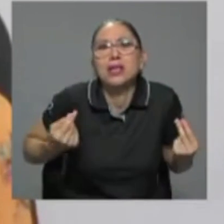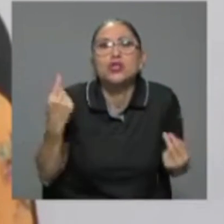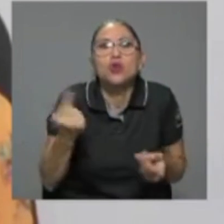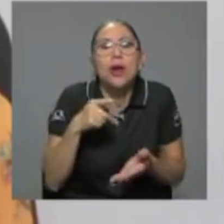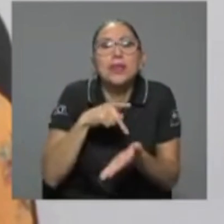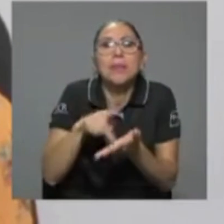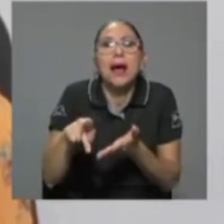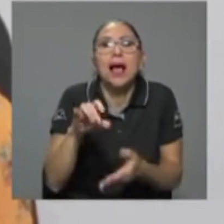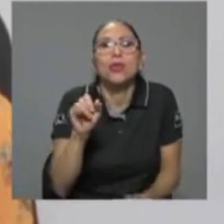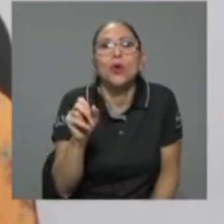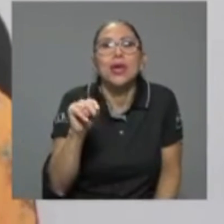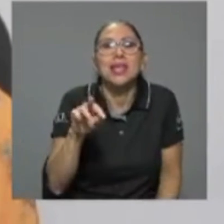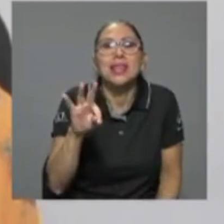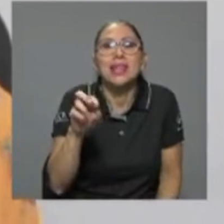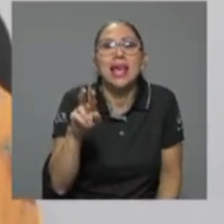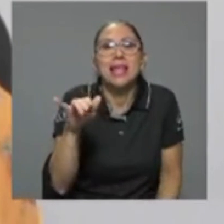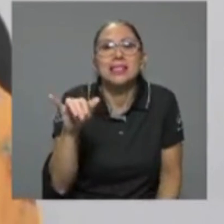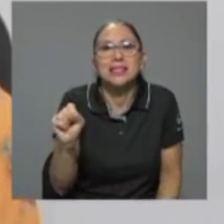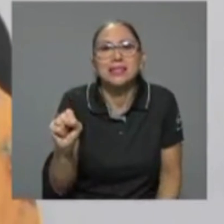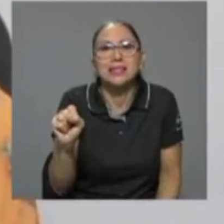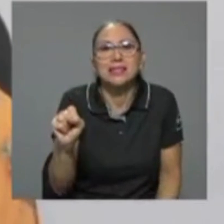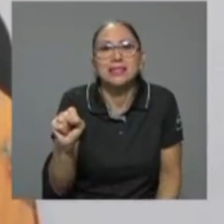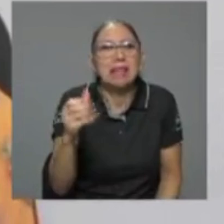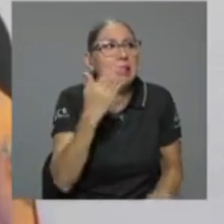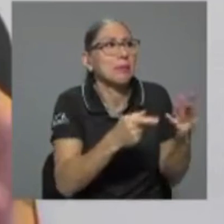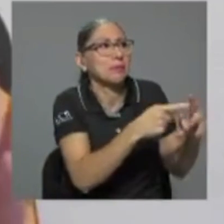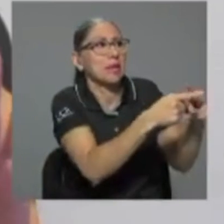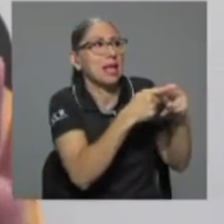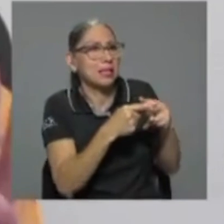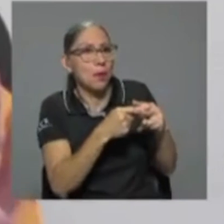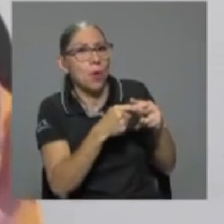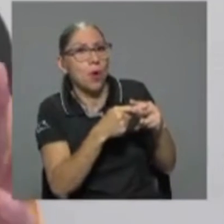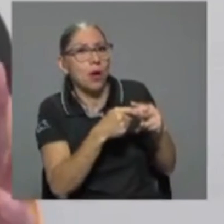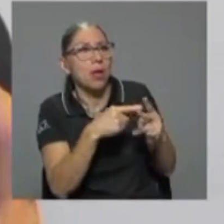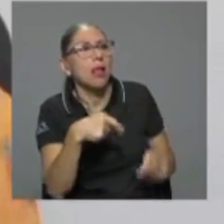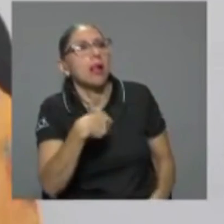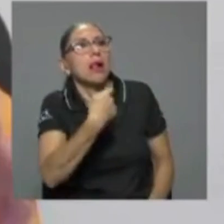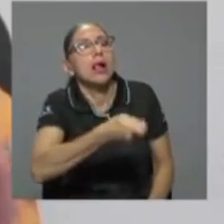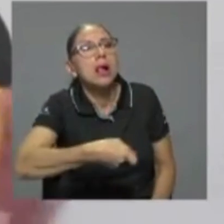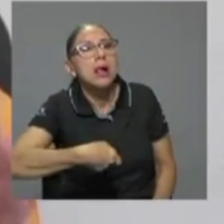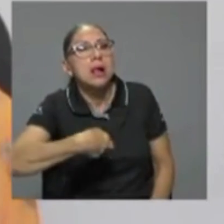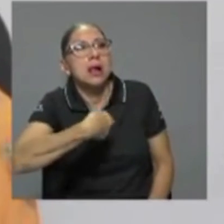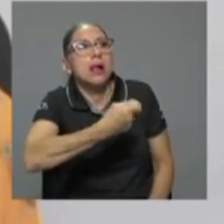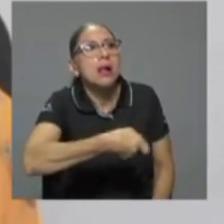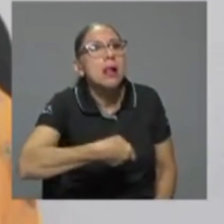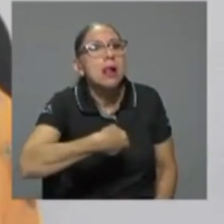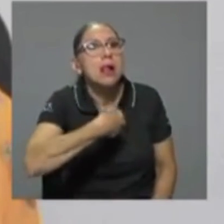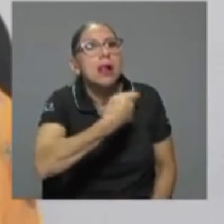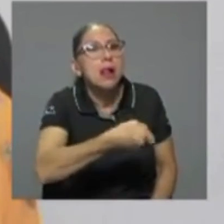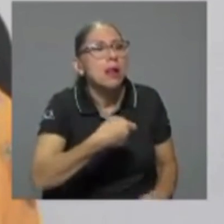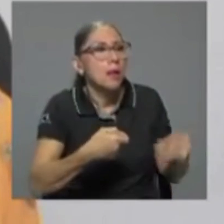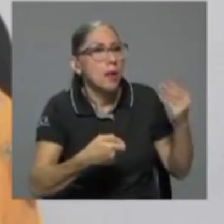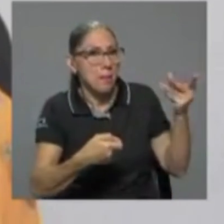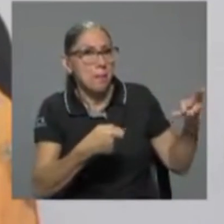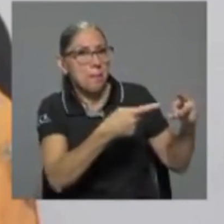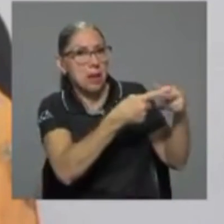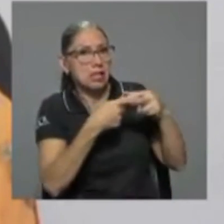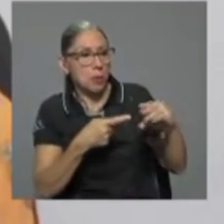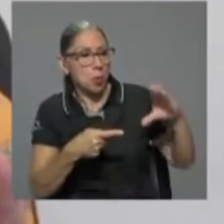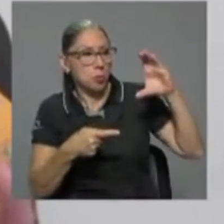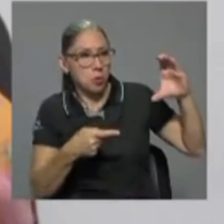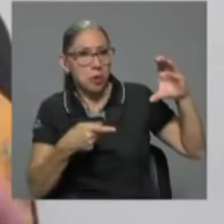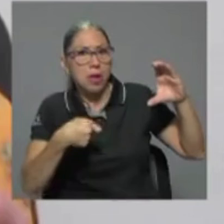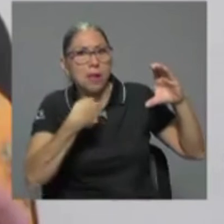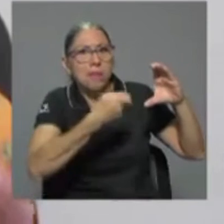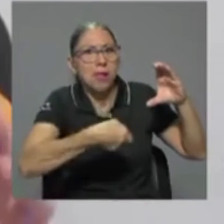es lo que nos está, digamos, como estrujando, ¿verdad? En el tema del resto del gasto. Por eso